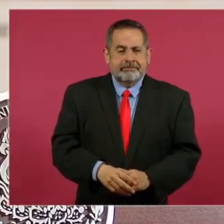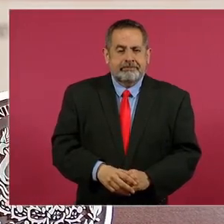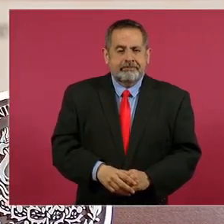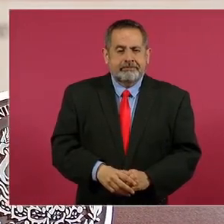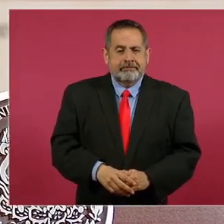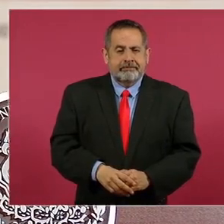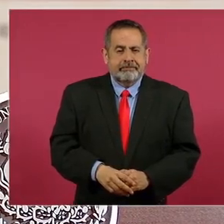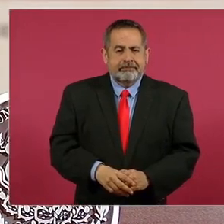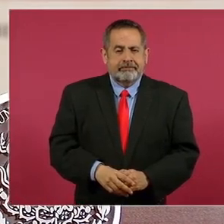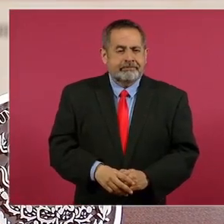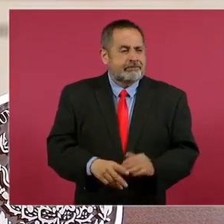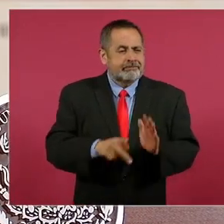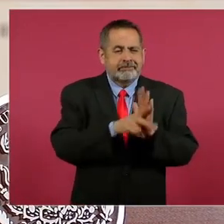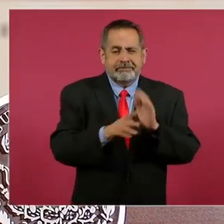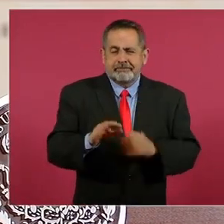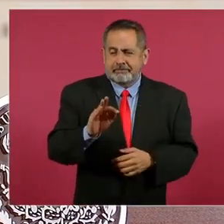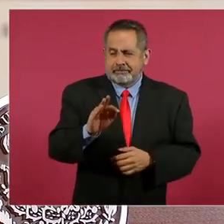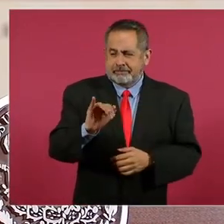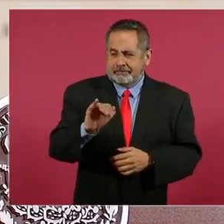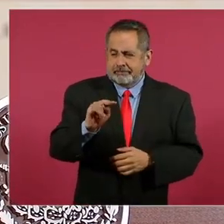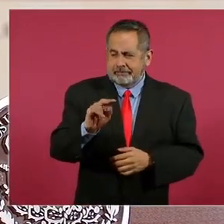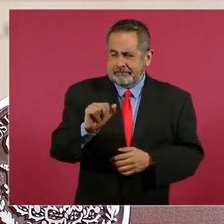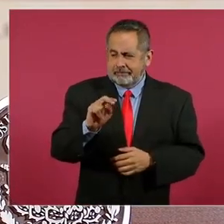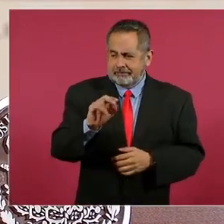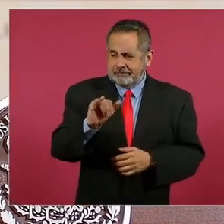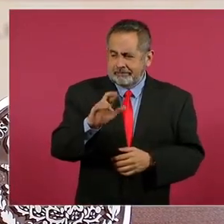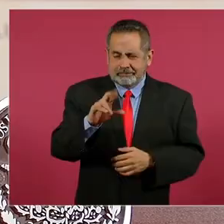Y en el caso del financiero, pues lo mismo.